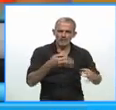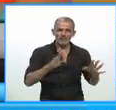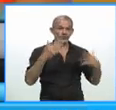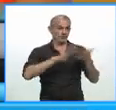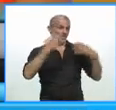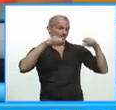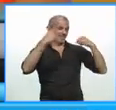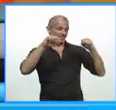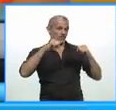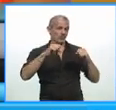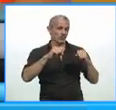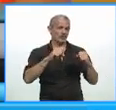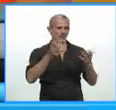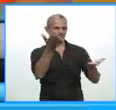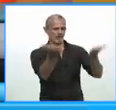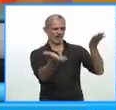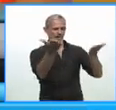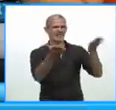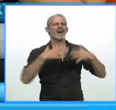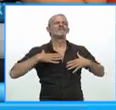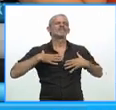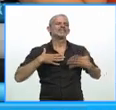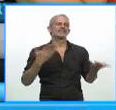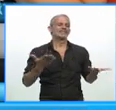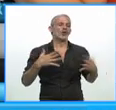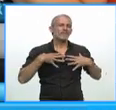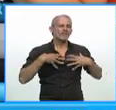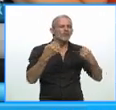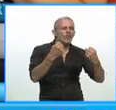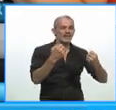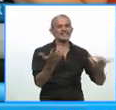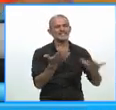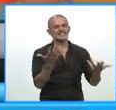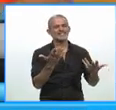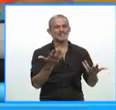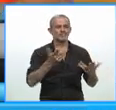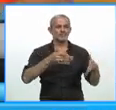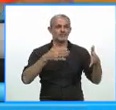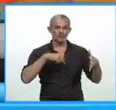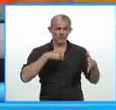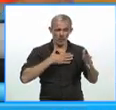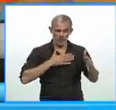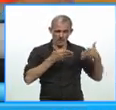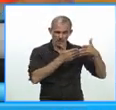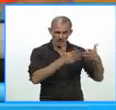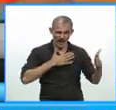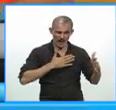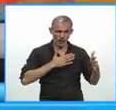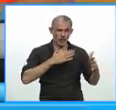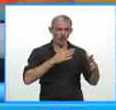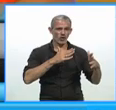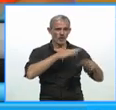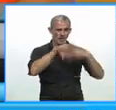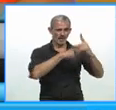deportivo principalmente está en la parte física. Es en eso. Lo más importante es eso, es la parte física. En la categoría que nosotros corremos, ex mixto,